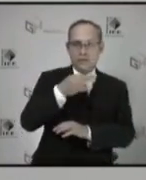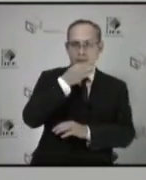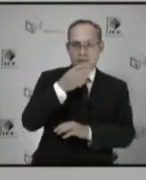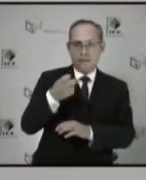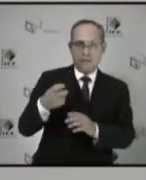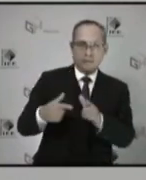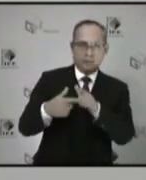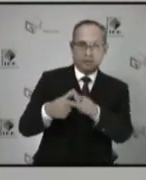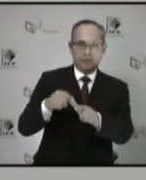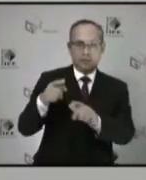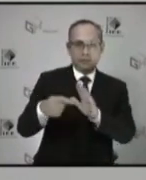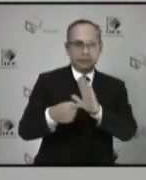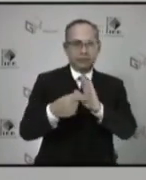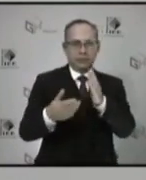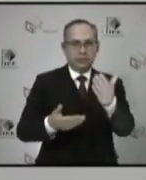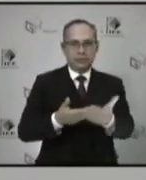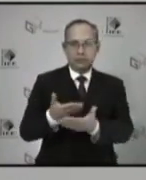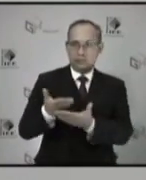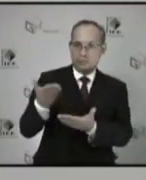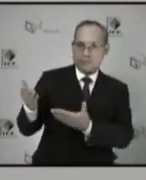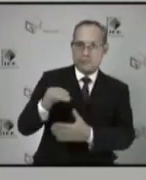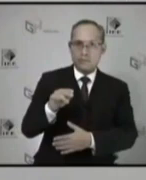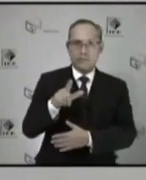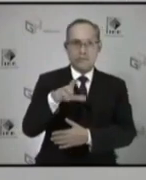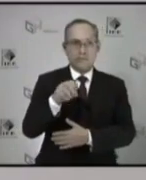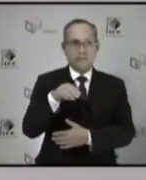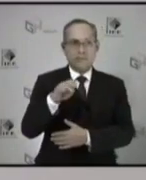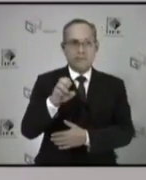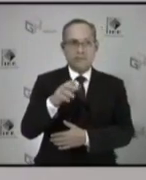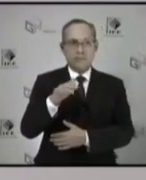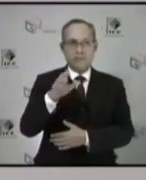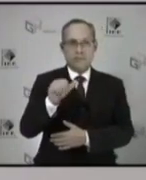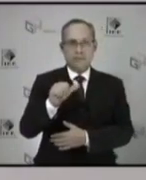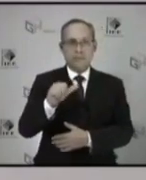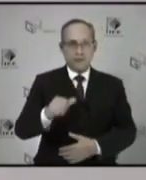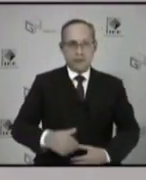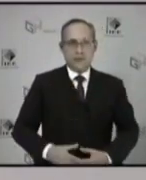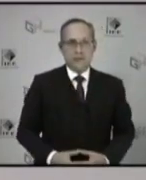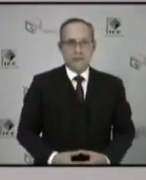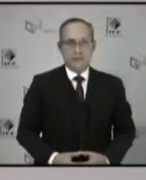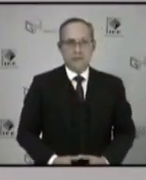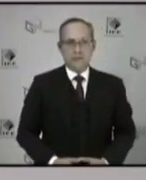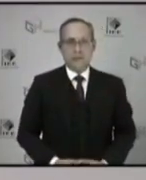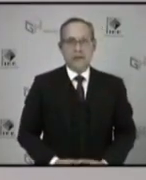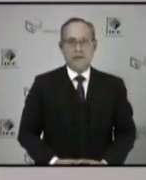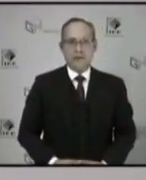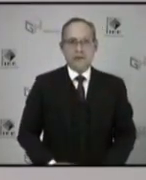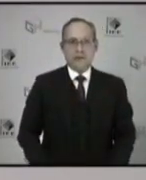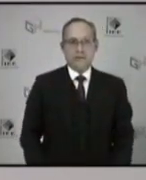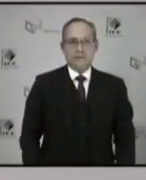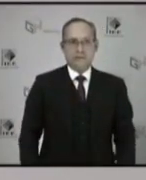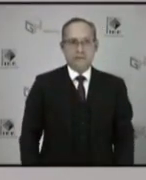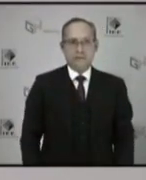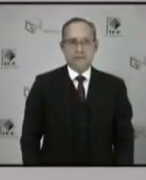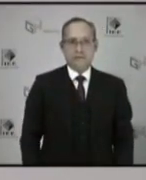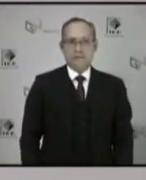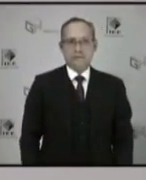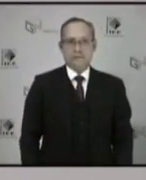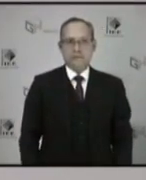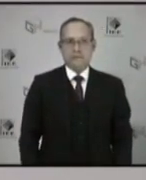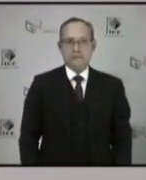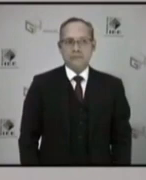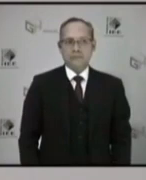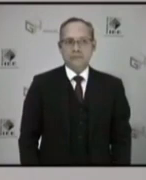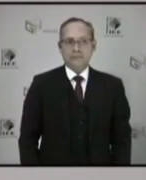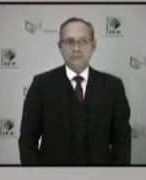le cedemos el uso de la voz al candidato Julio Menchaca. En primer término, quiero agradecerle al Instituto Estatal Electoral,